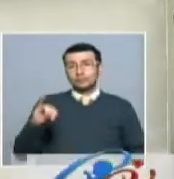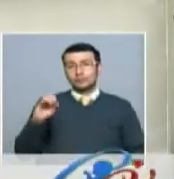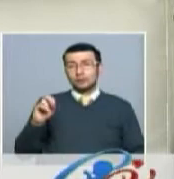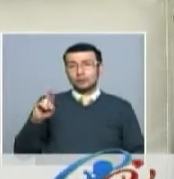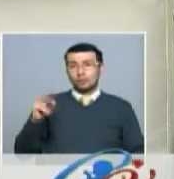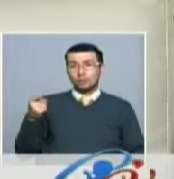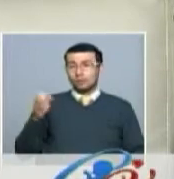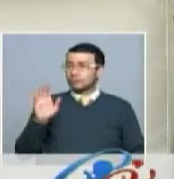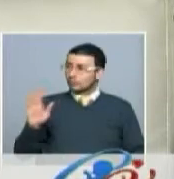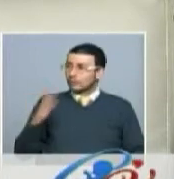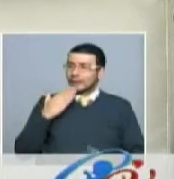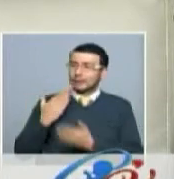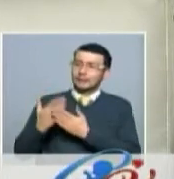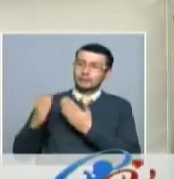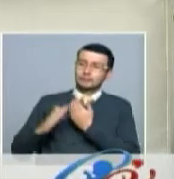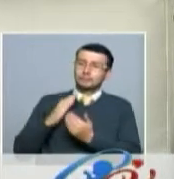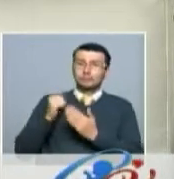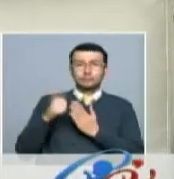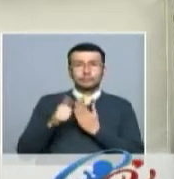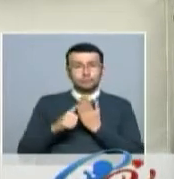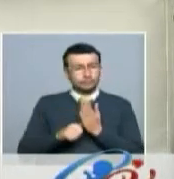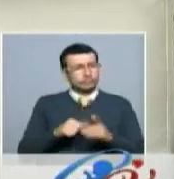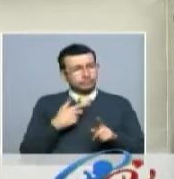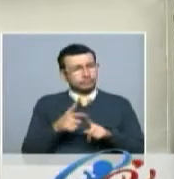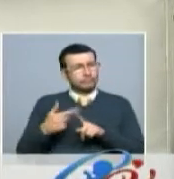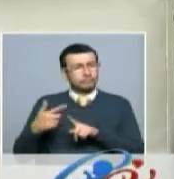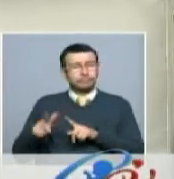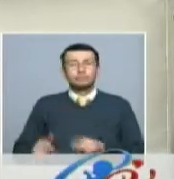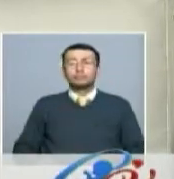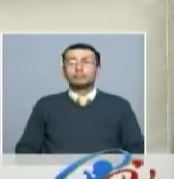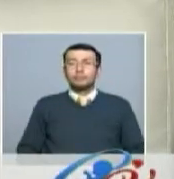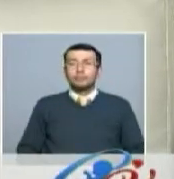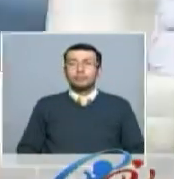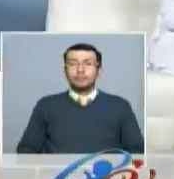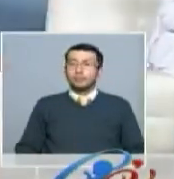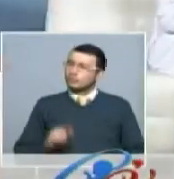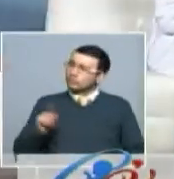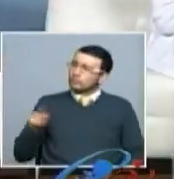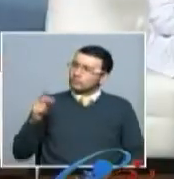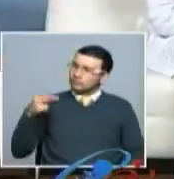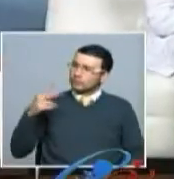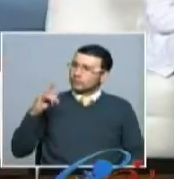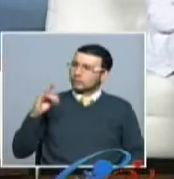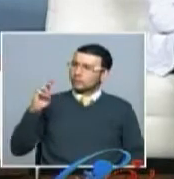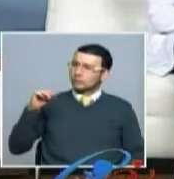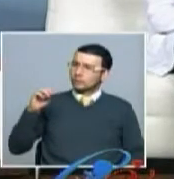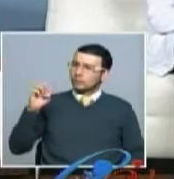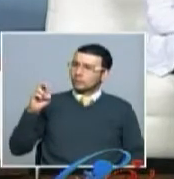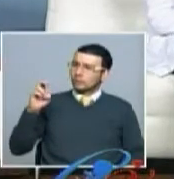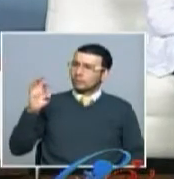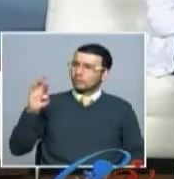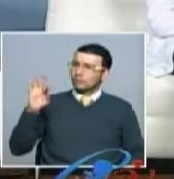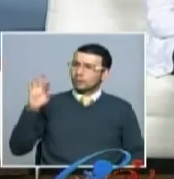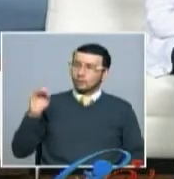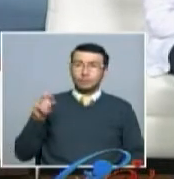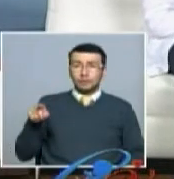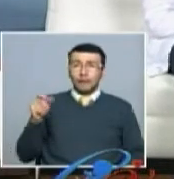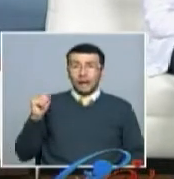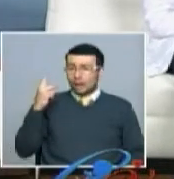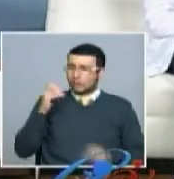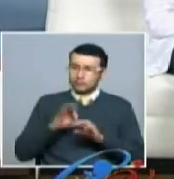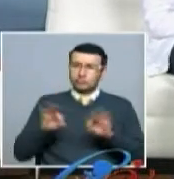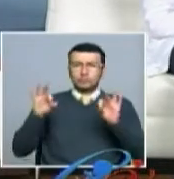programa que tanta sintonía tiene. Muchas gracias. Doctor Humberto, una de las cosas importantes que yo quiero